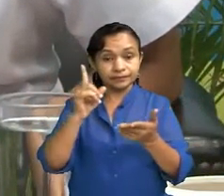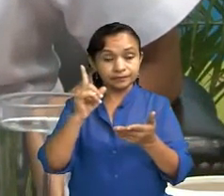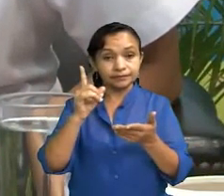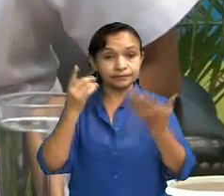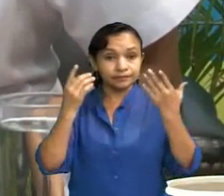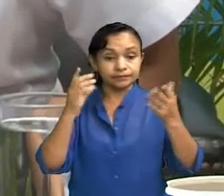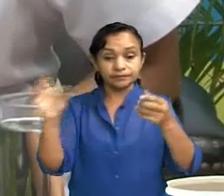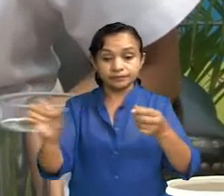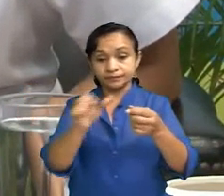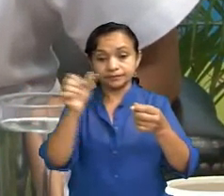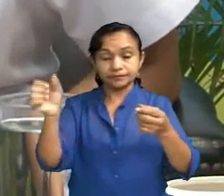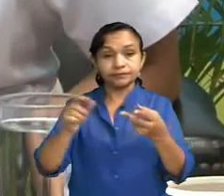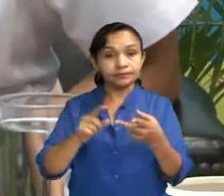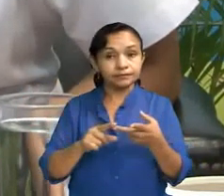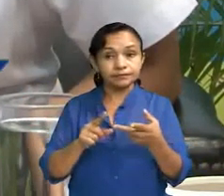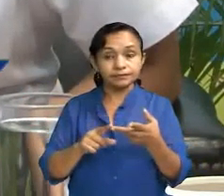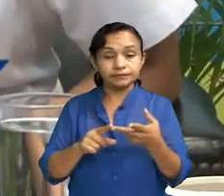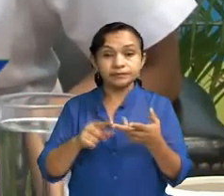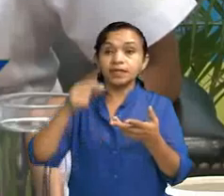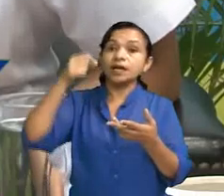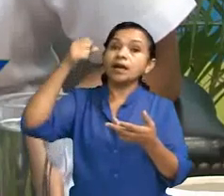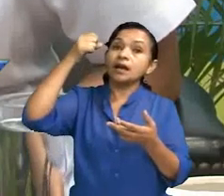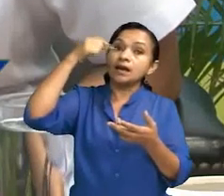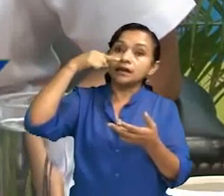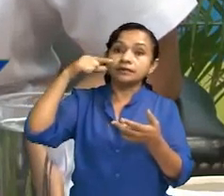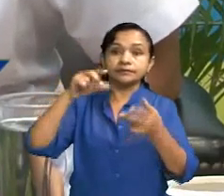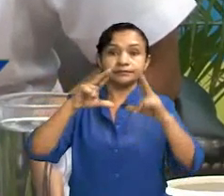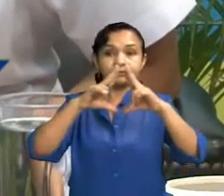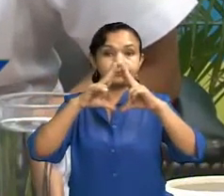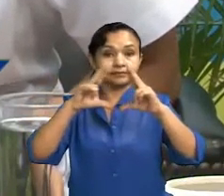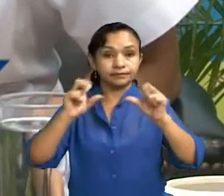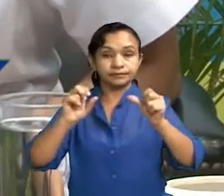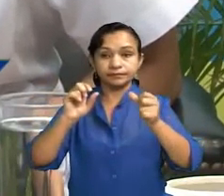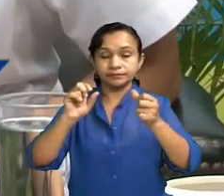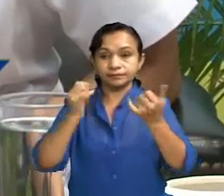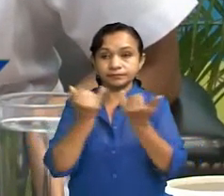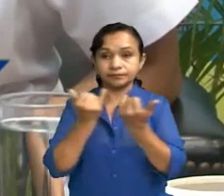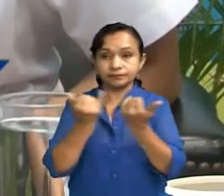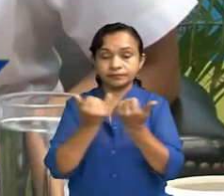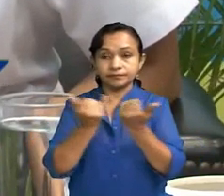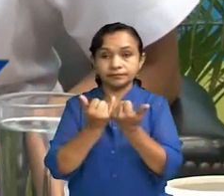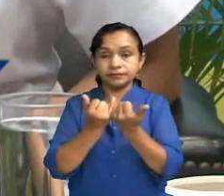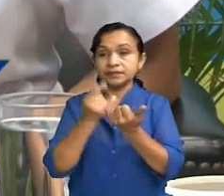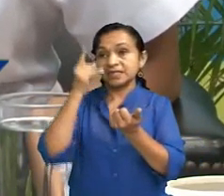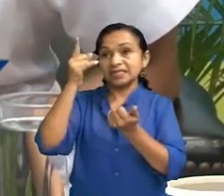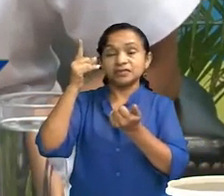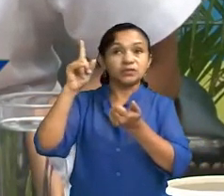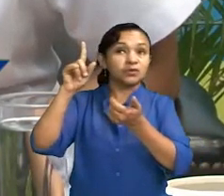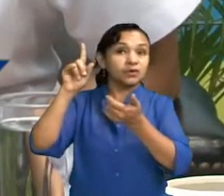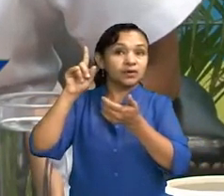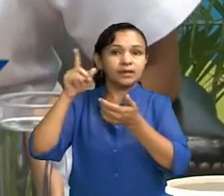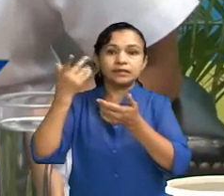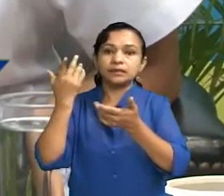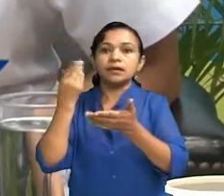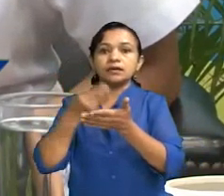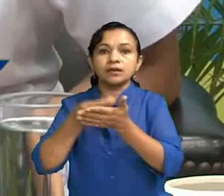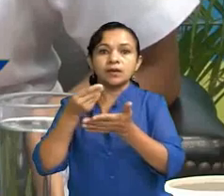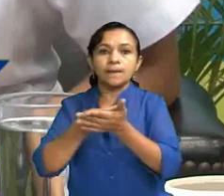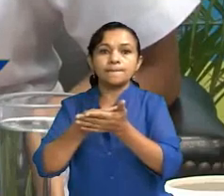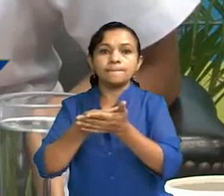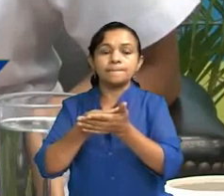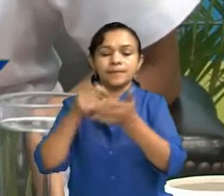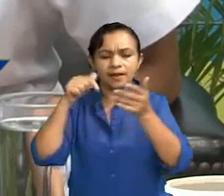factores. El otro de los factores es que la vacuna en este país no es gratuita, como es nuestro país. En Pakistán, correcto. Correcto. Acá